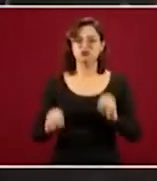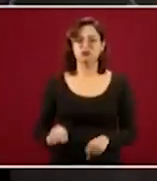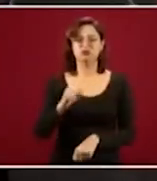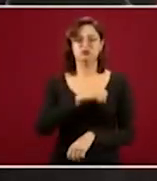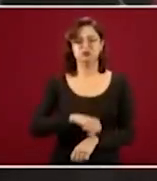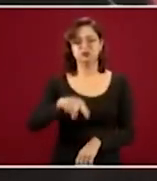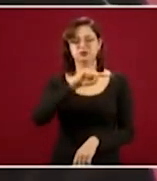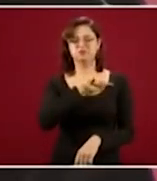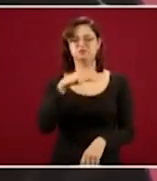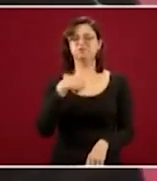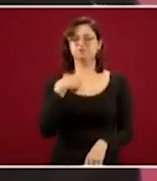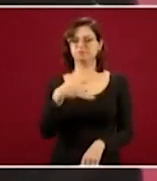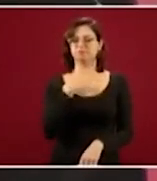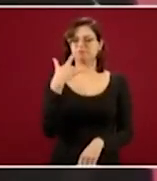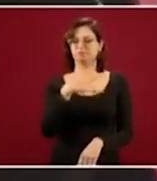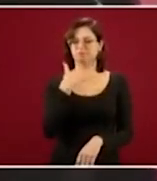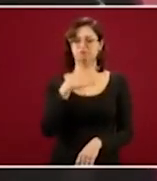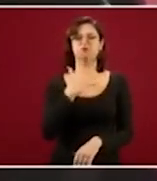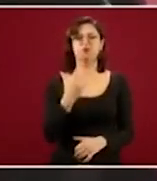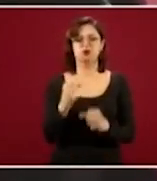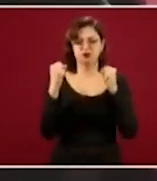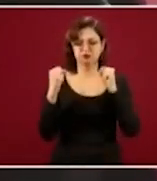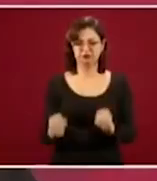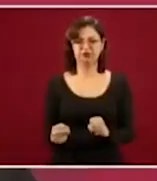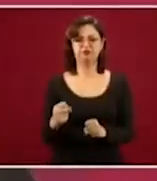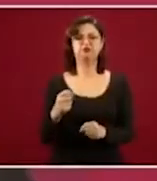estoy seguro, va a ayudar.